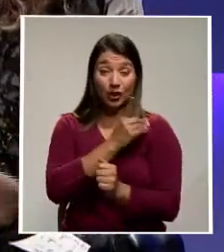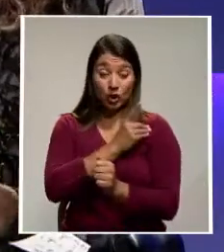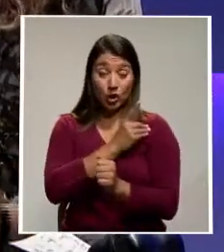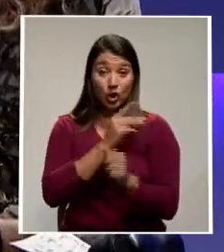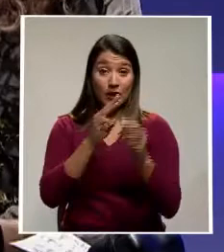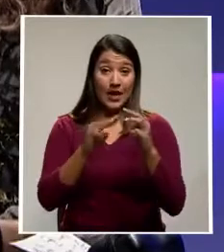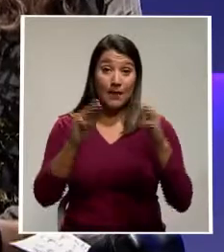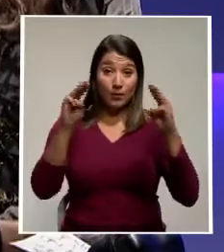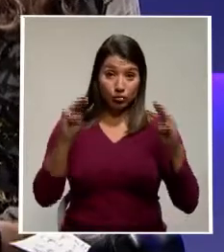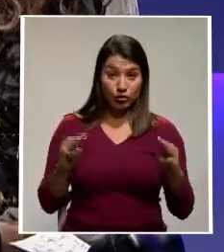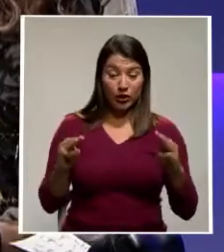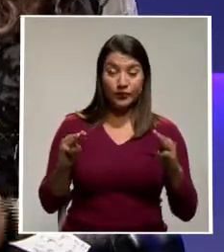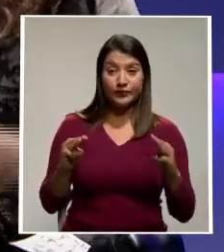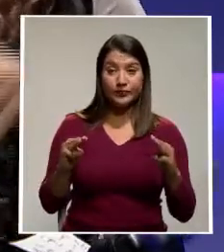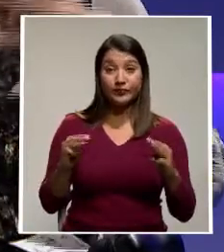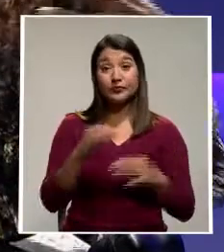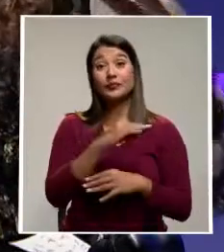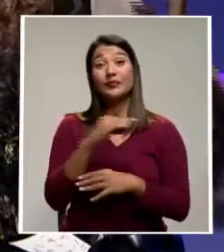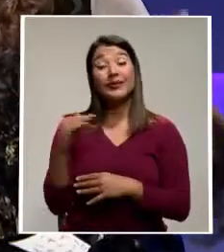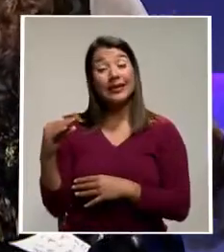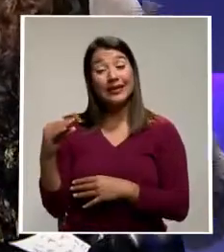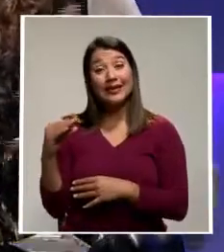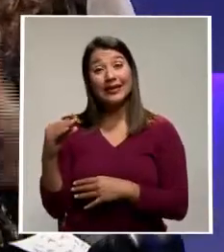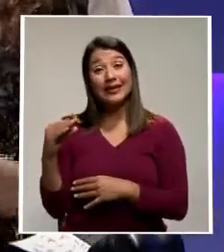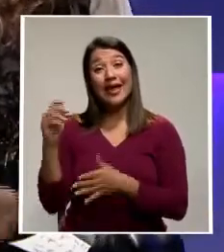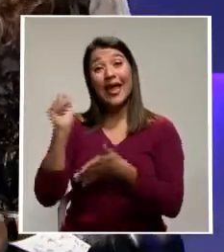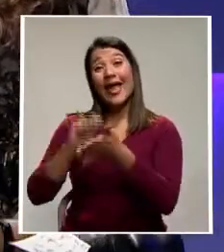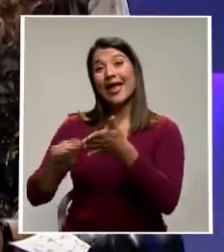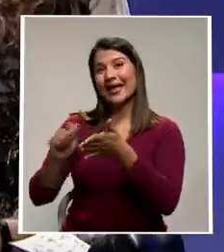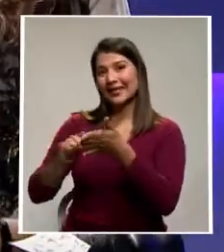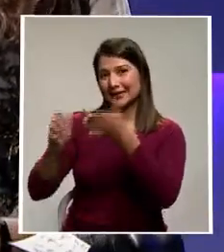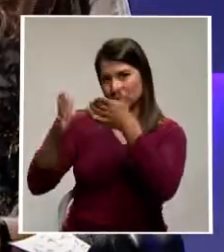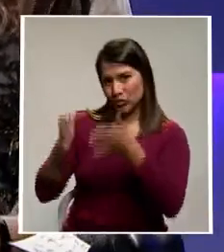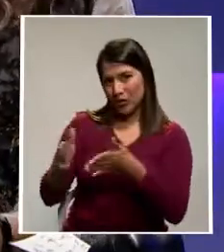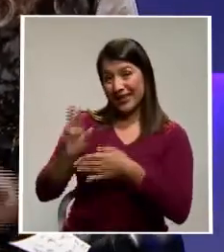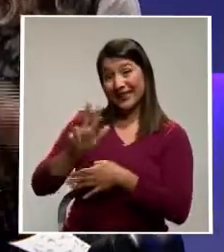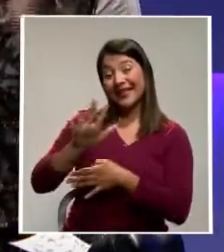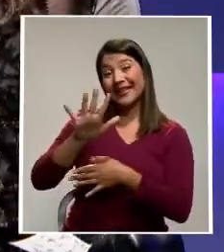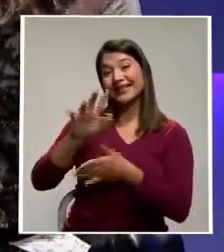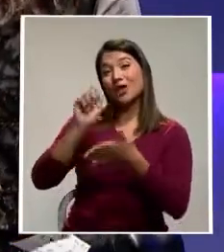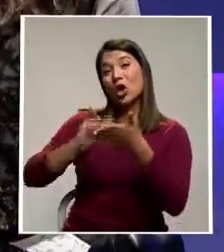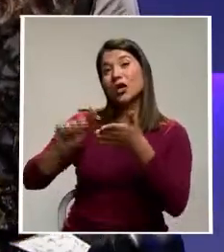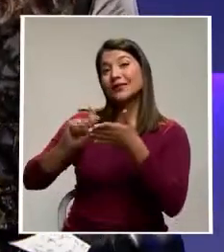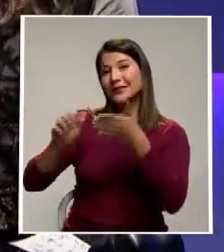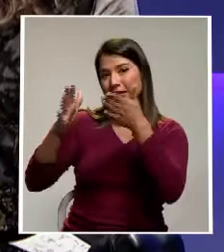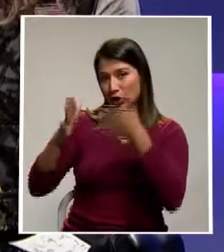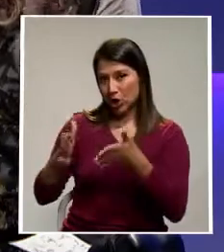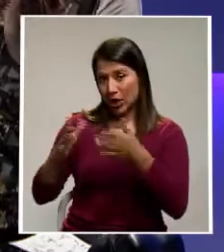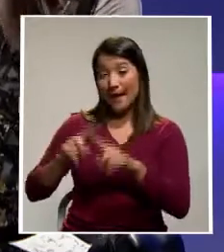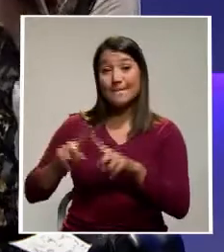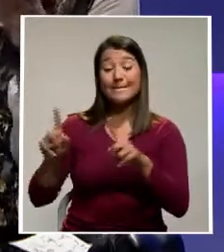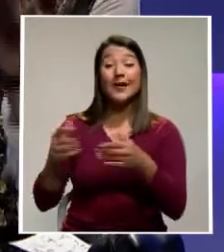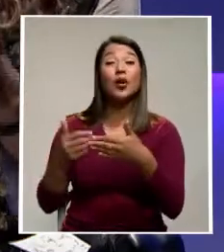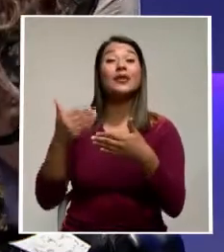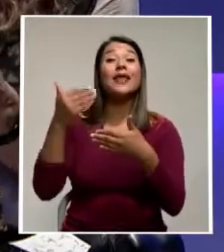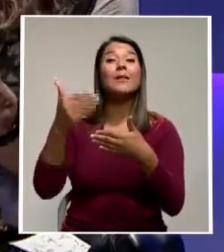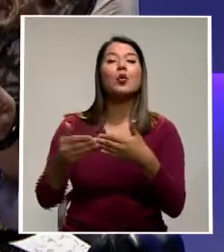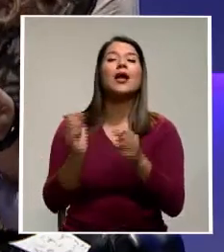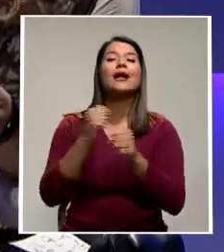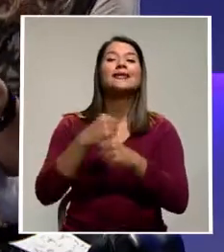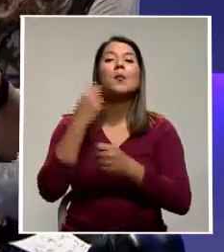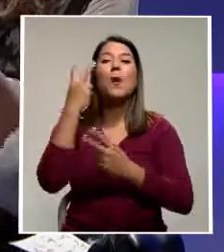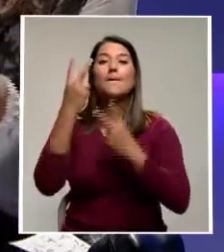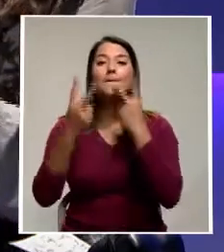museo, Luis, etcétera, y las escritoras, las 35 escritoras. Pero luego vamos a hacer visitas cada